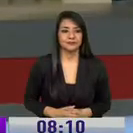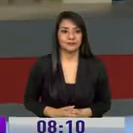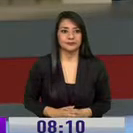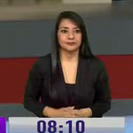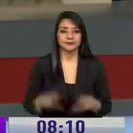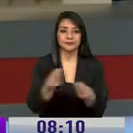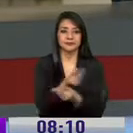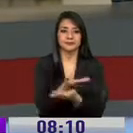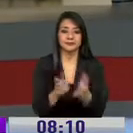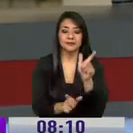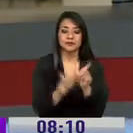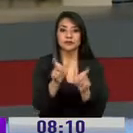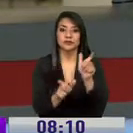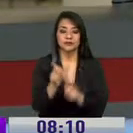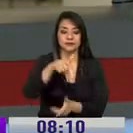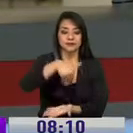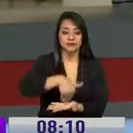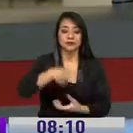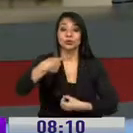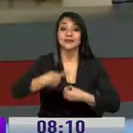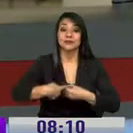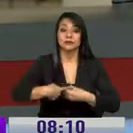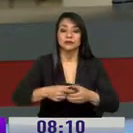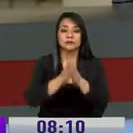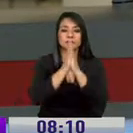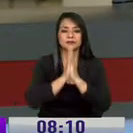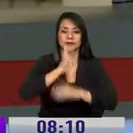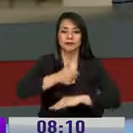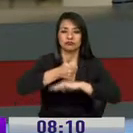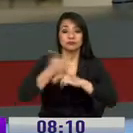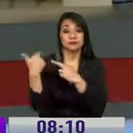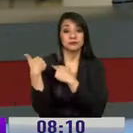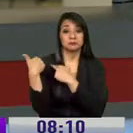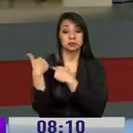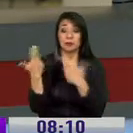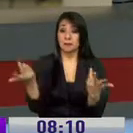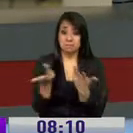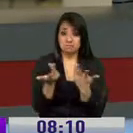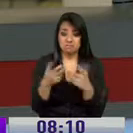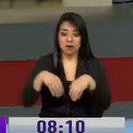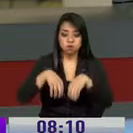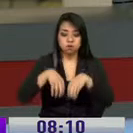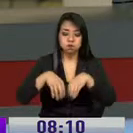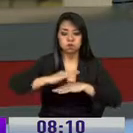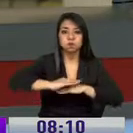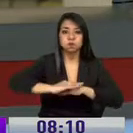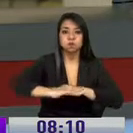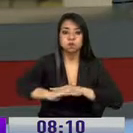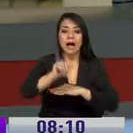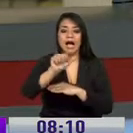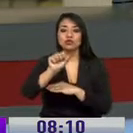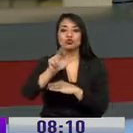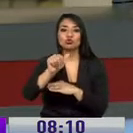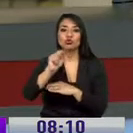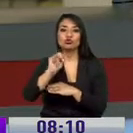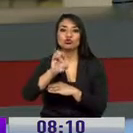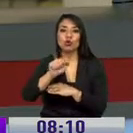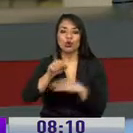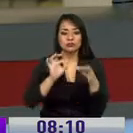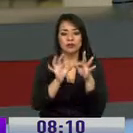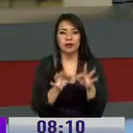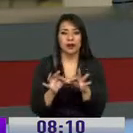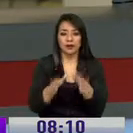Ahora les contamos que moradores del Centro Histórico de Quito solicitan a las autoridades competentes la reparación de los adoquines de la calle Asunción. El daño a la